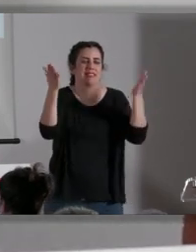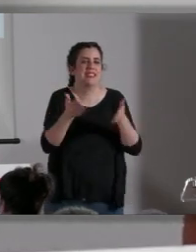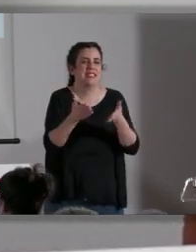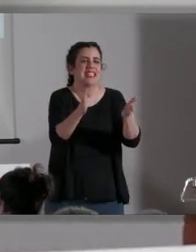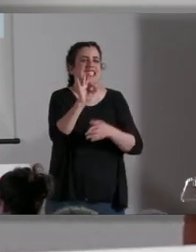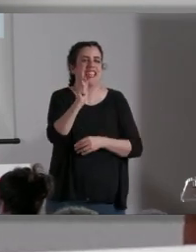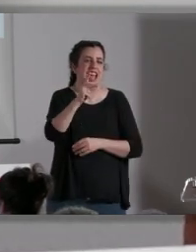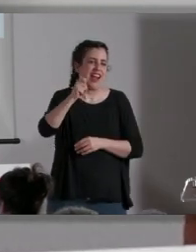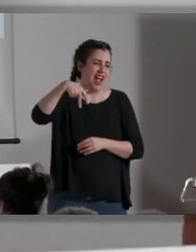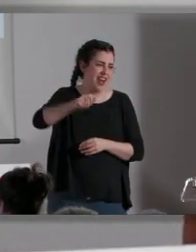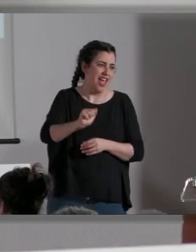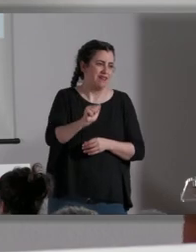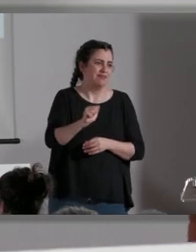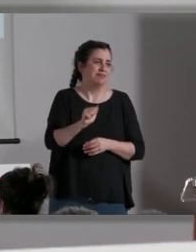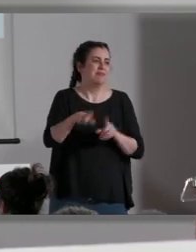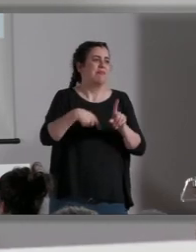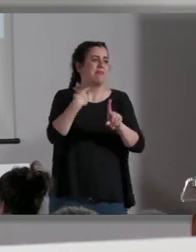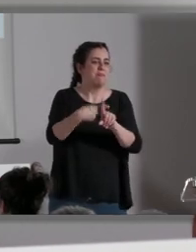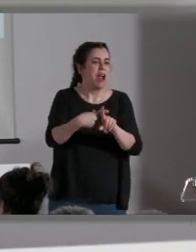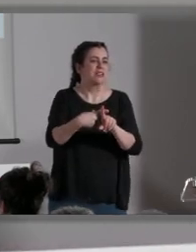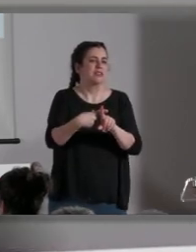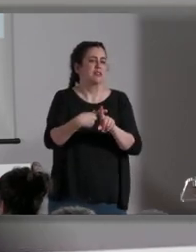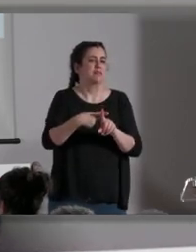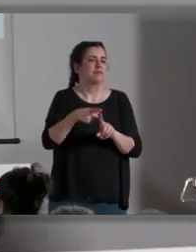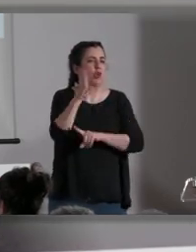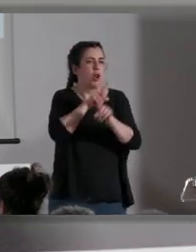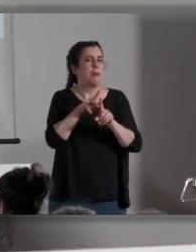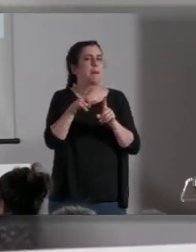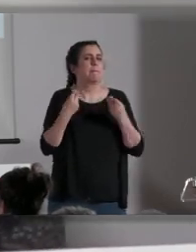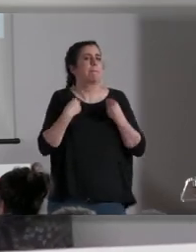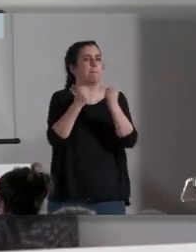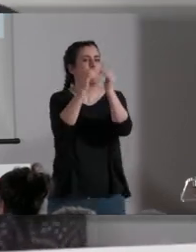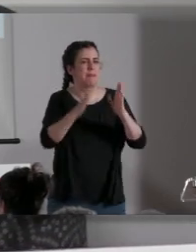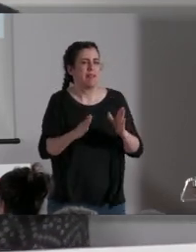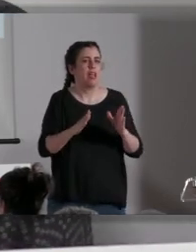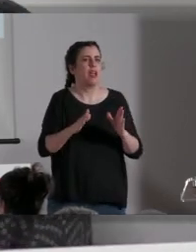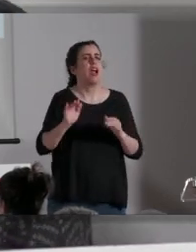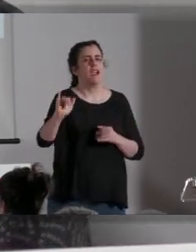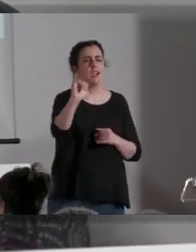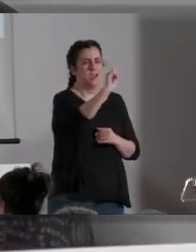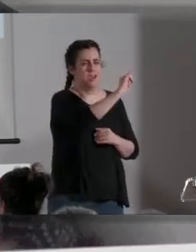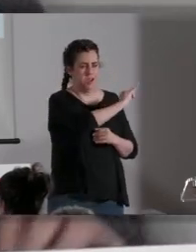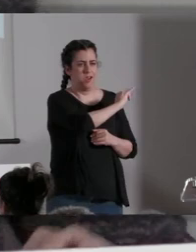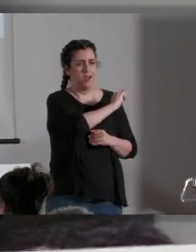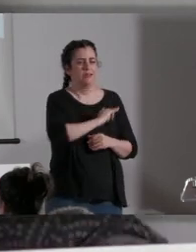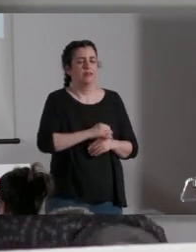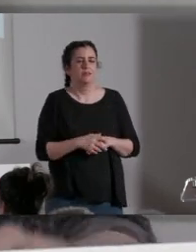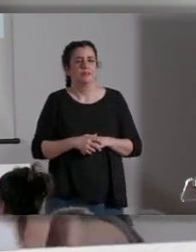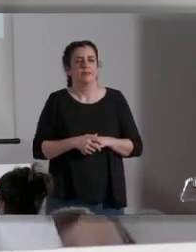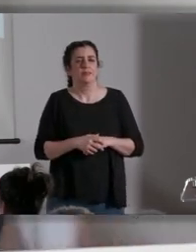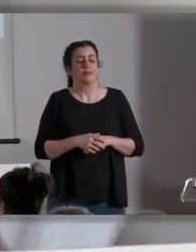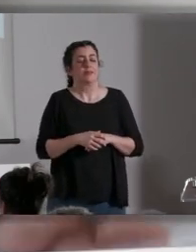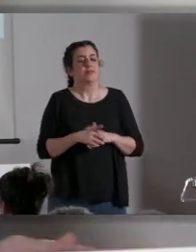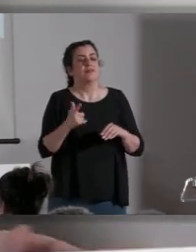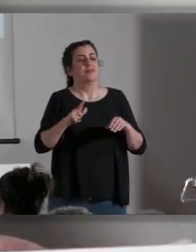Navarra, la problemática de la vivienda es exactamente la misma que la nuestra. Y de ese proceso participativo salimos